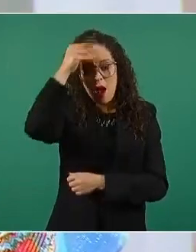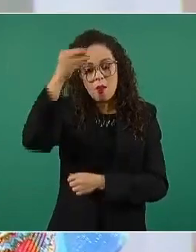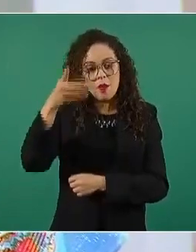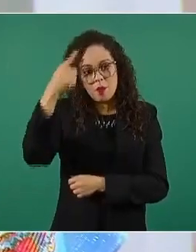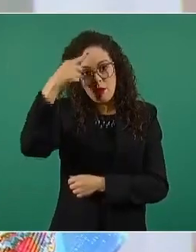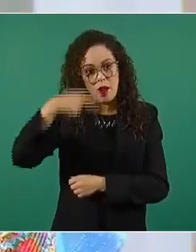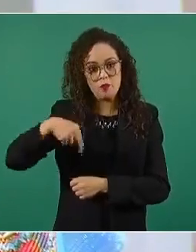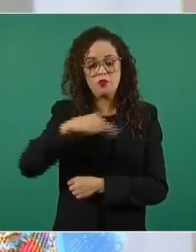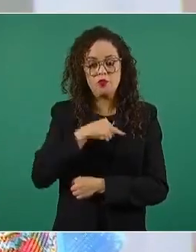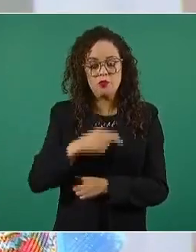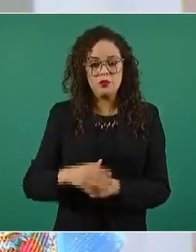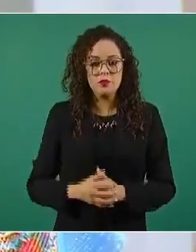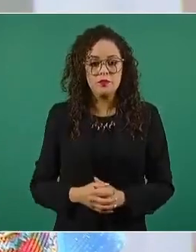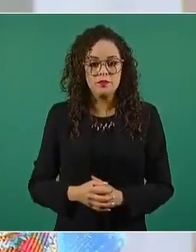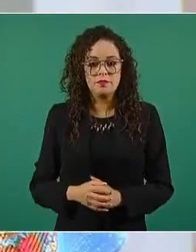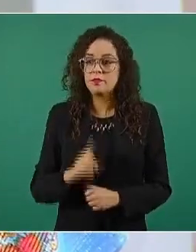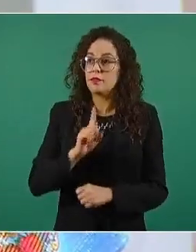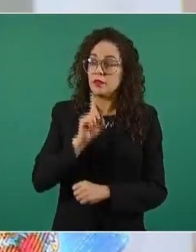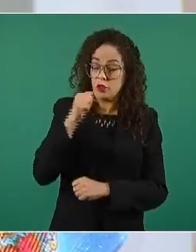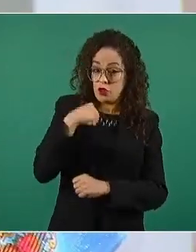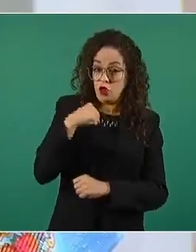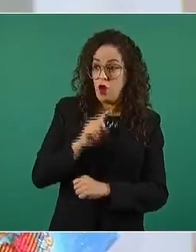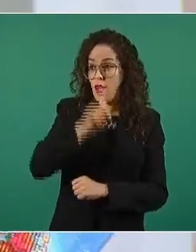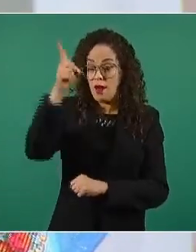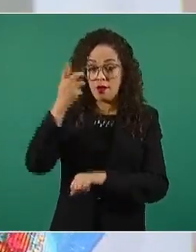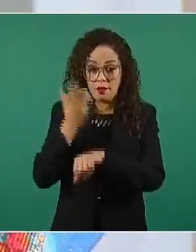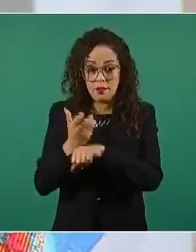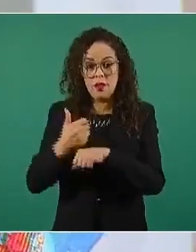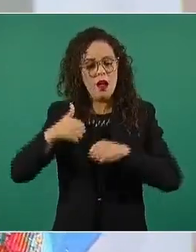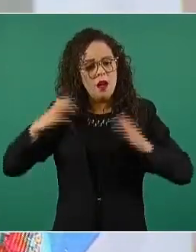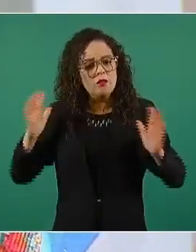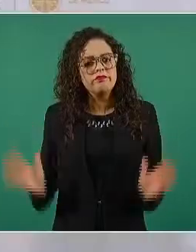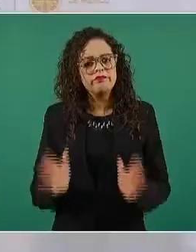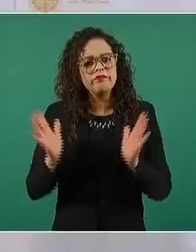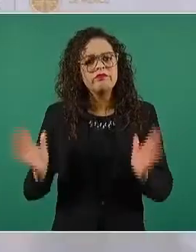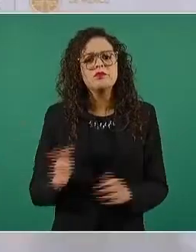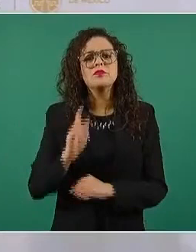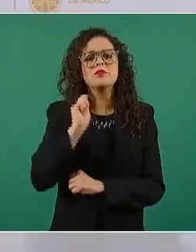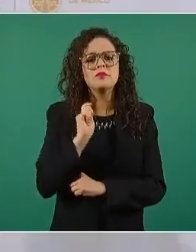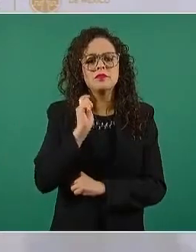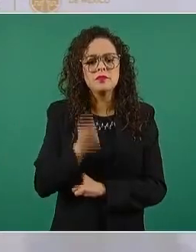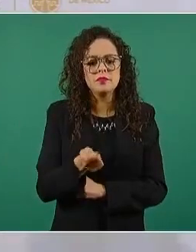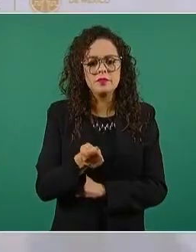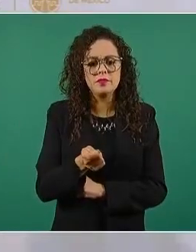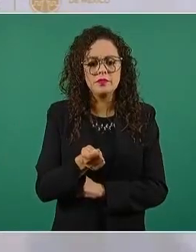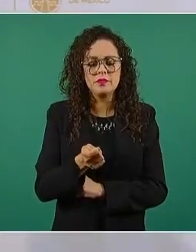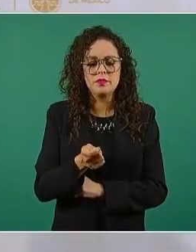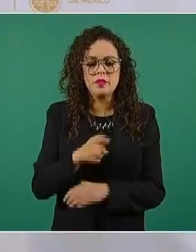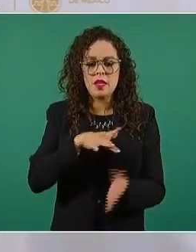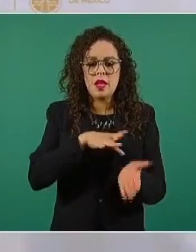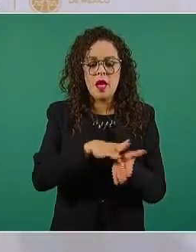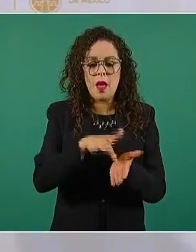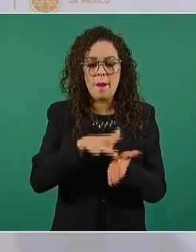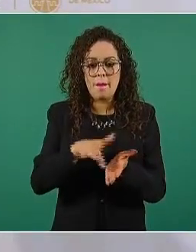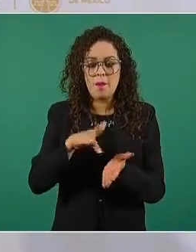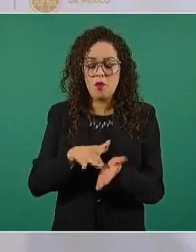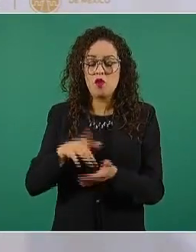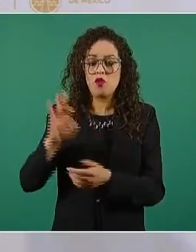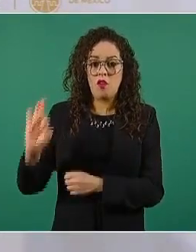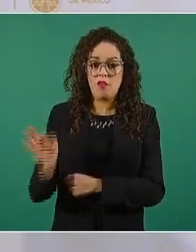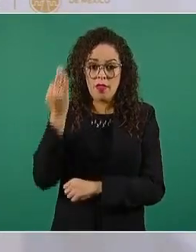En Estados Unidos estoy promoviendo una legislatura y apoyando a nivel federal